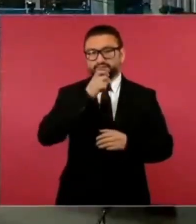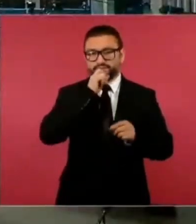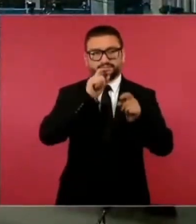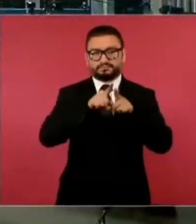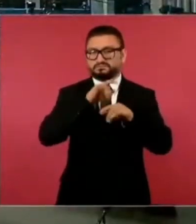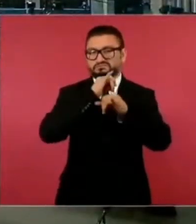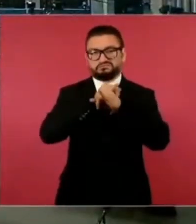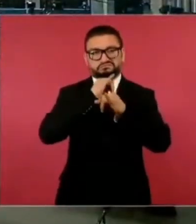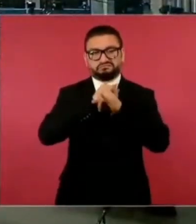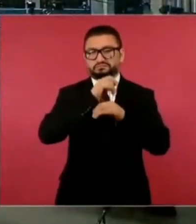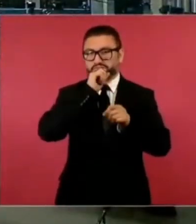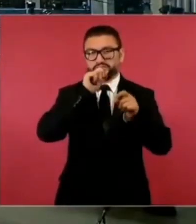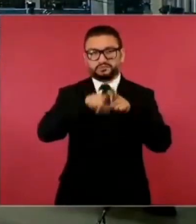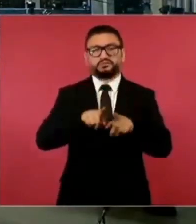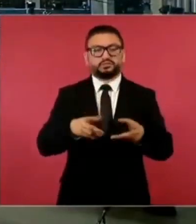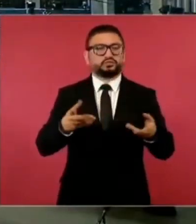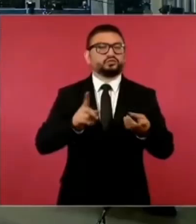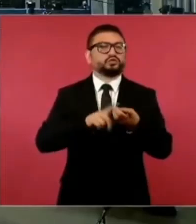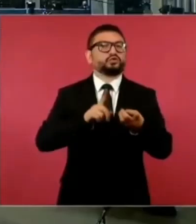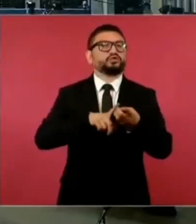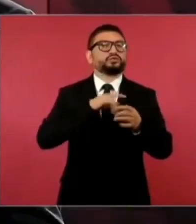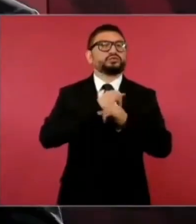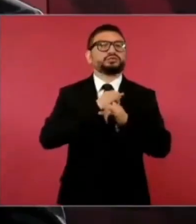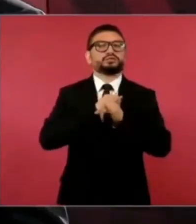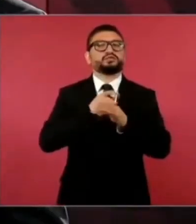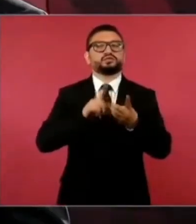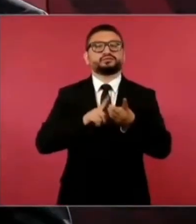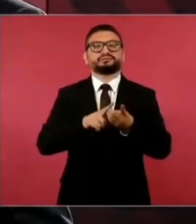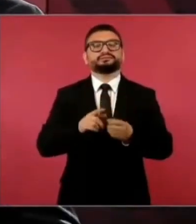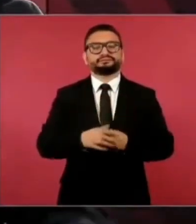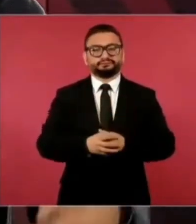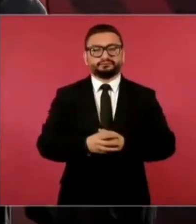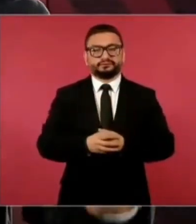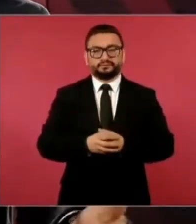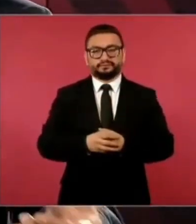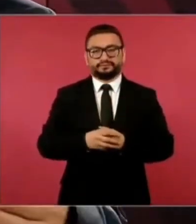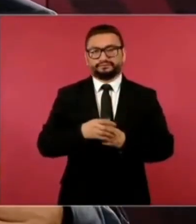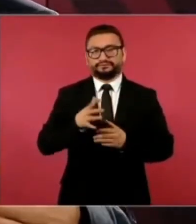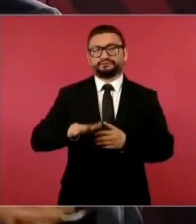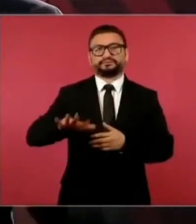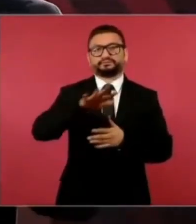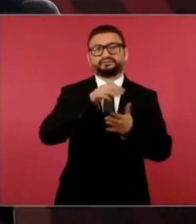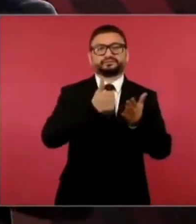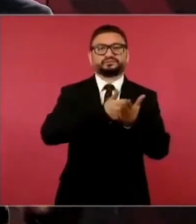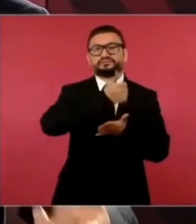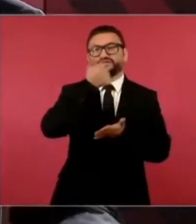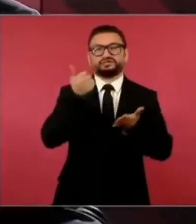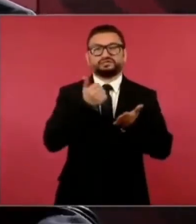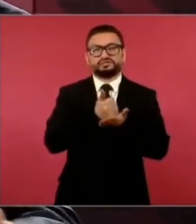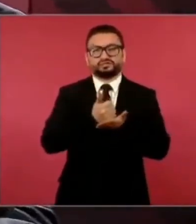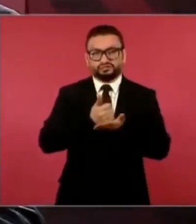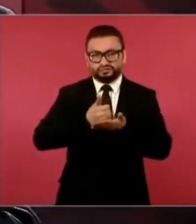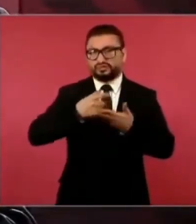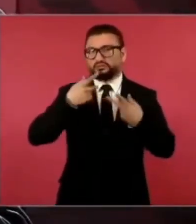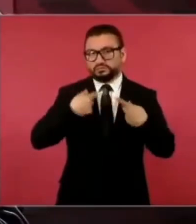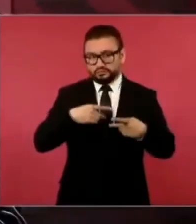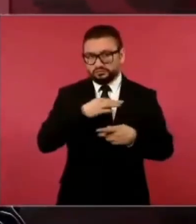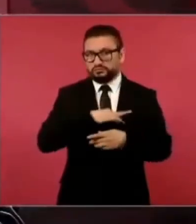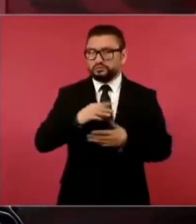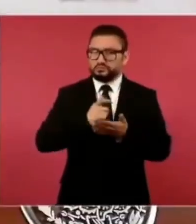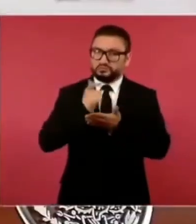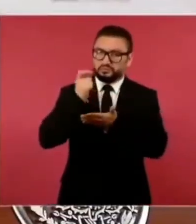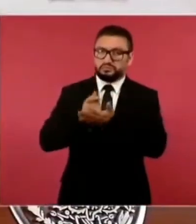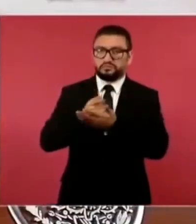Internet. ¿Dónde hay Internet? Pues en las ciudades donde la gente tiene recursos para